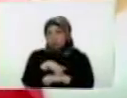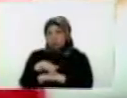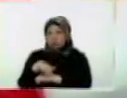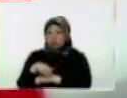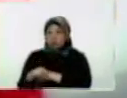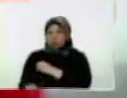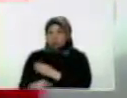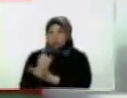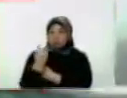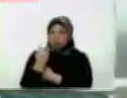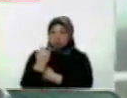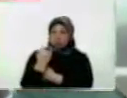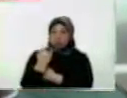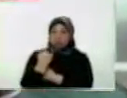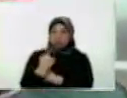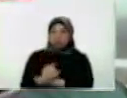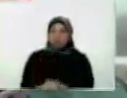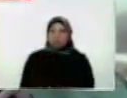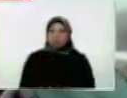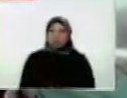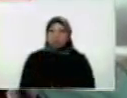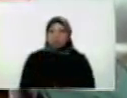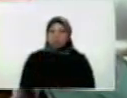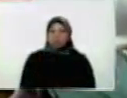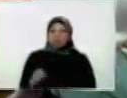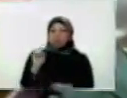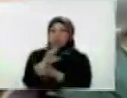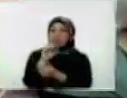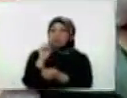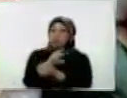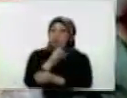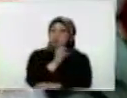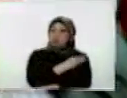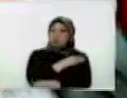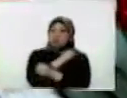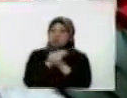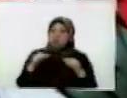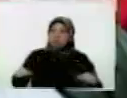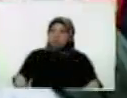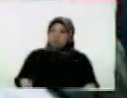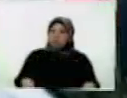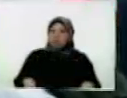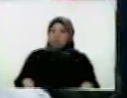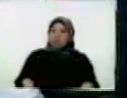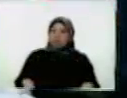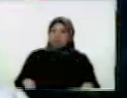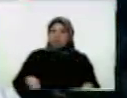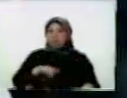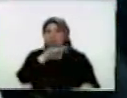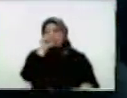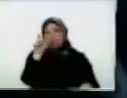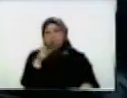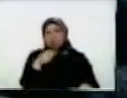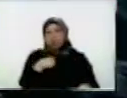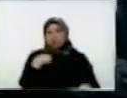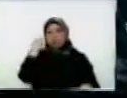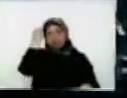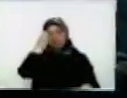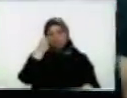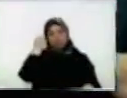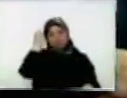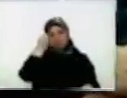la degradación, la expulsión de la Fuerza Armada. Ajá. Y yo me pregunto, compañero,